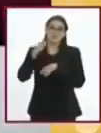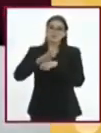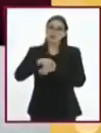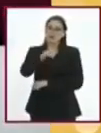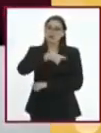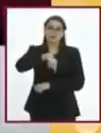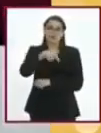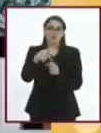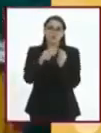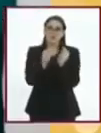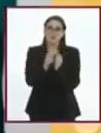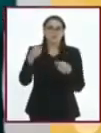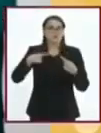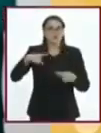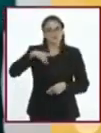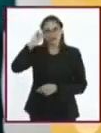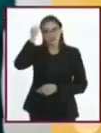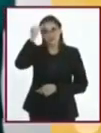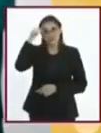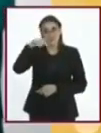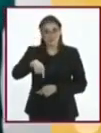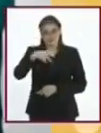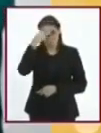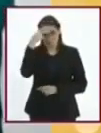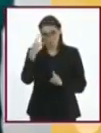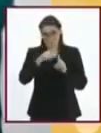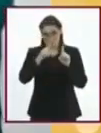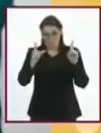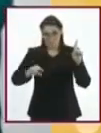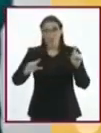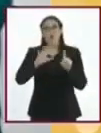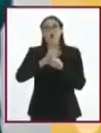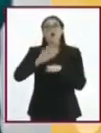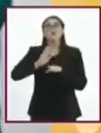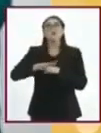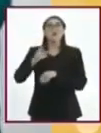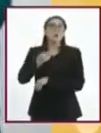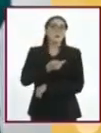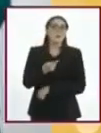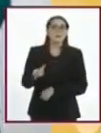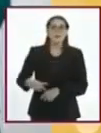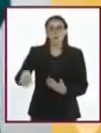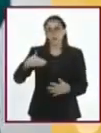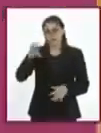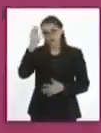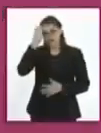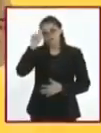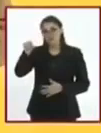indígenas. En México, los más pobres de los pobres son indígenas.